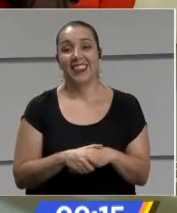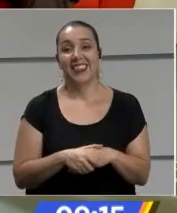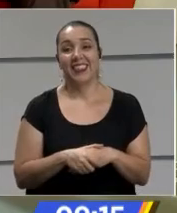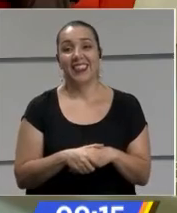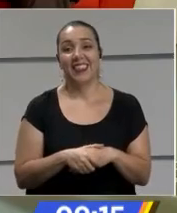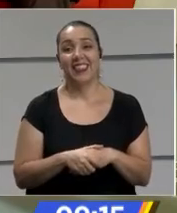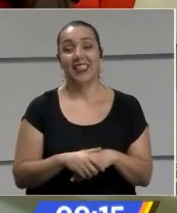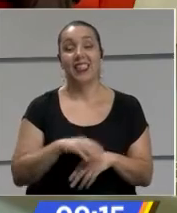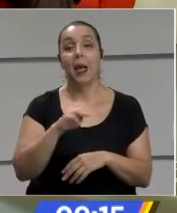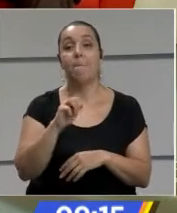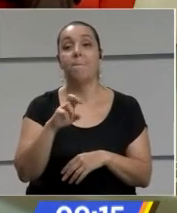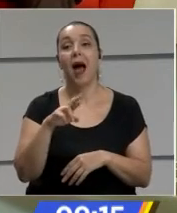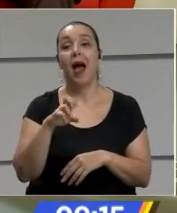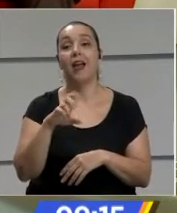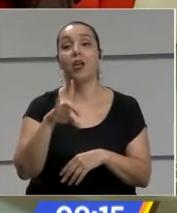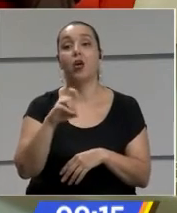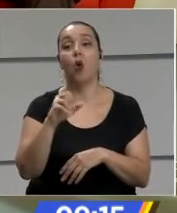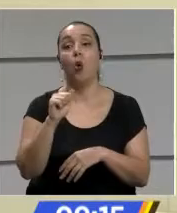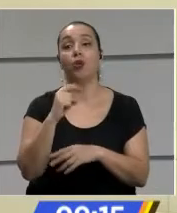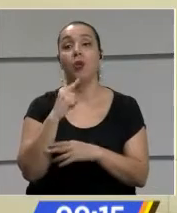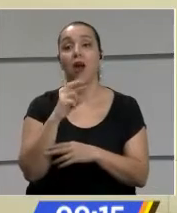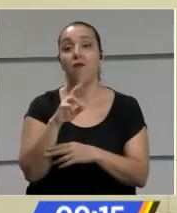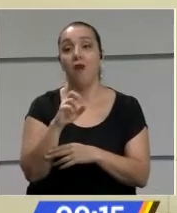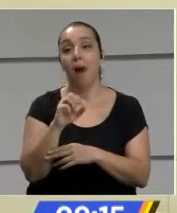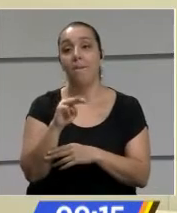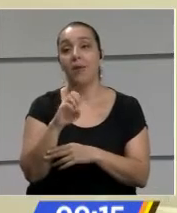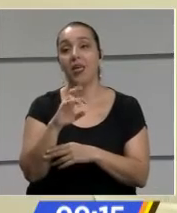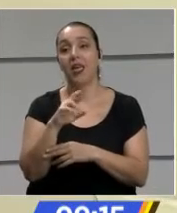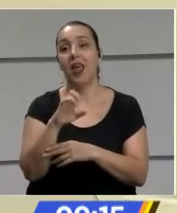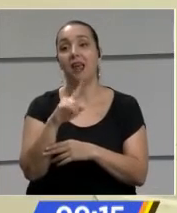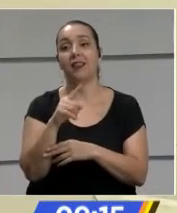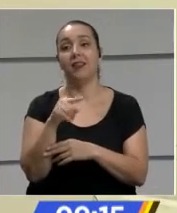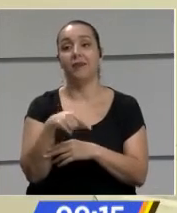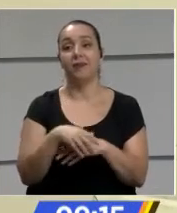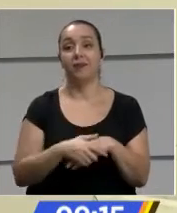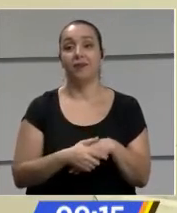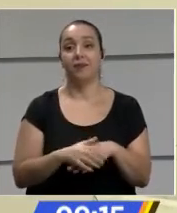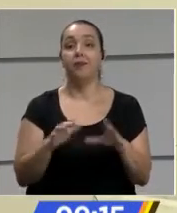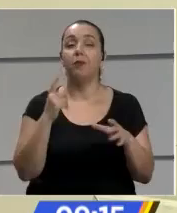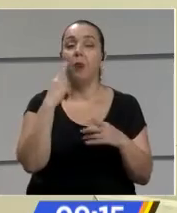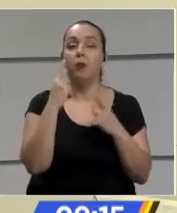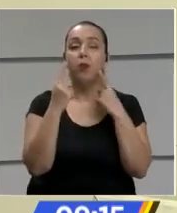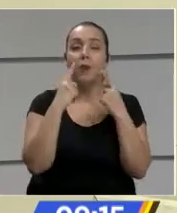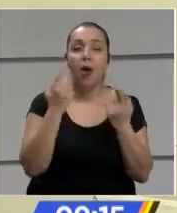María. Marcos Ramírez, dice ella. Vamos a ver.